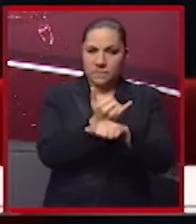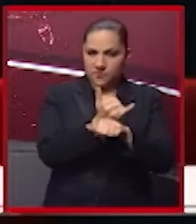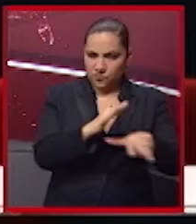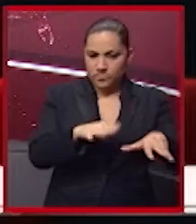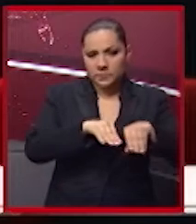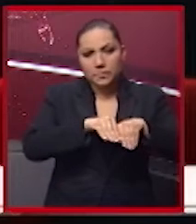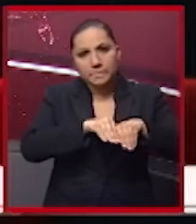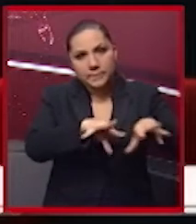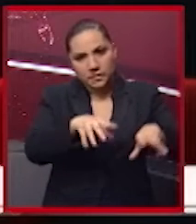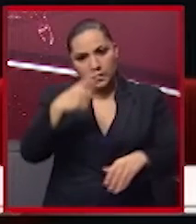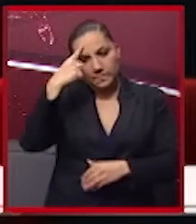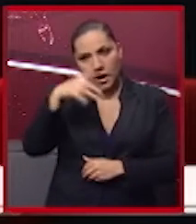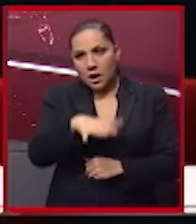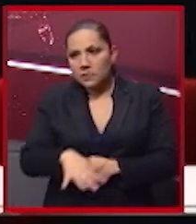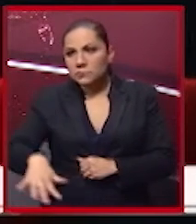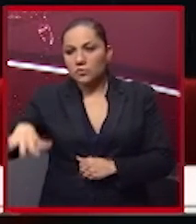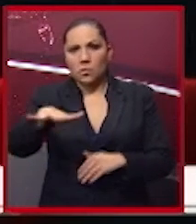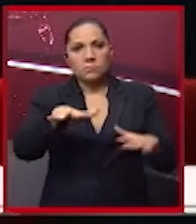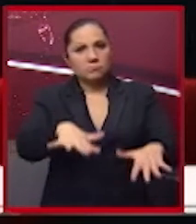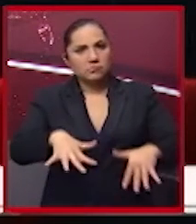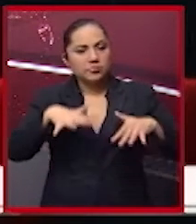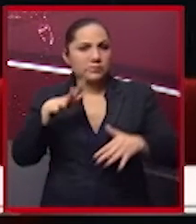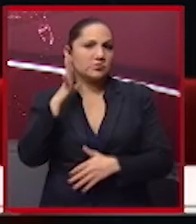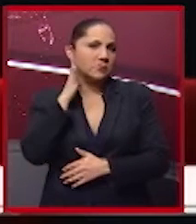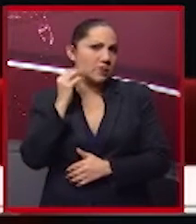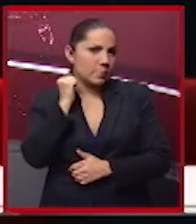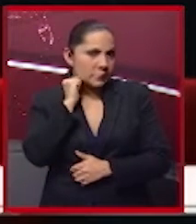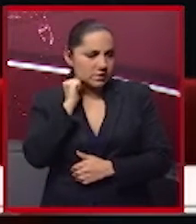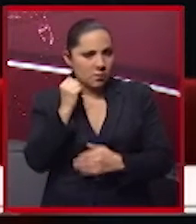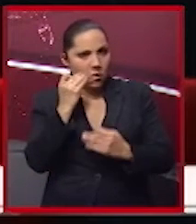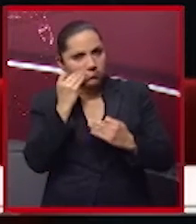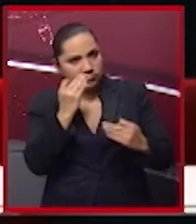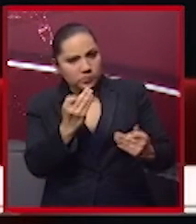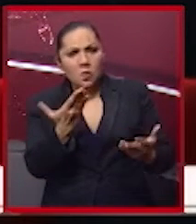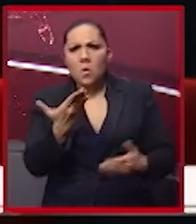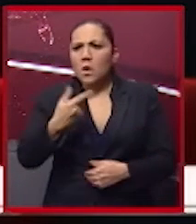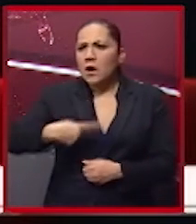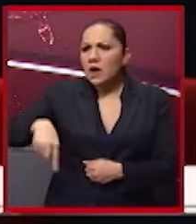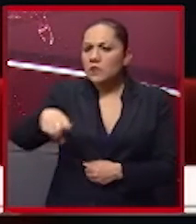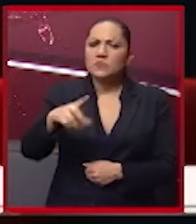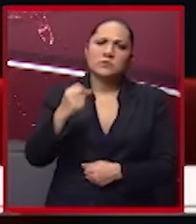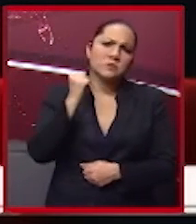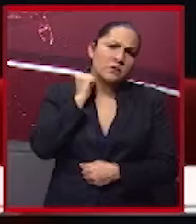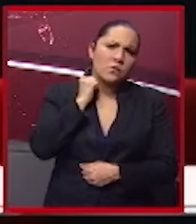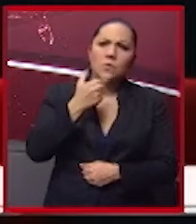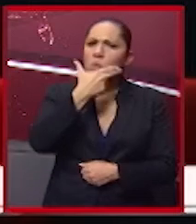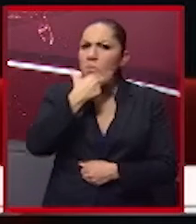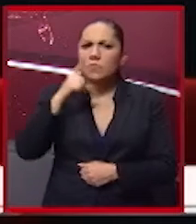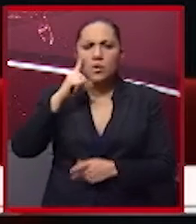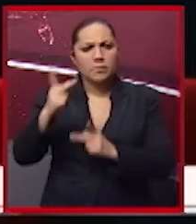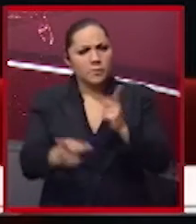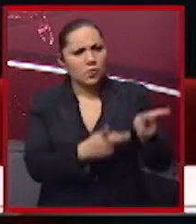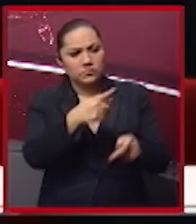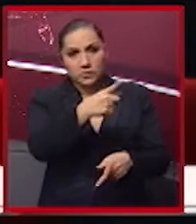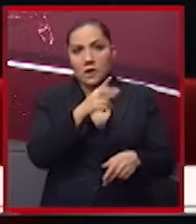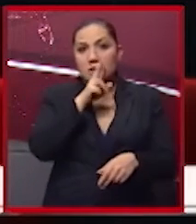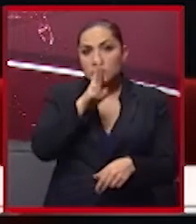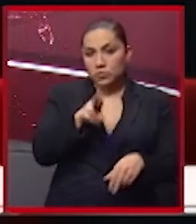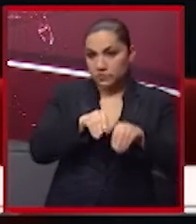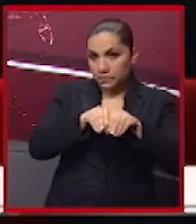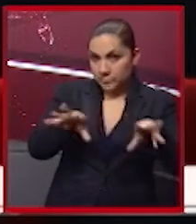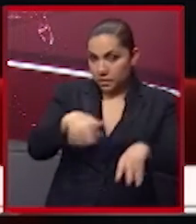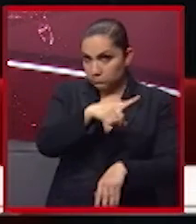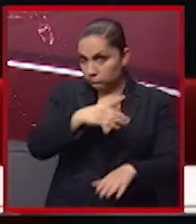esta asamblea y ante las preguntas que le formulen las señoras y los señores senadores?